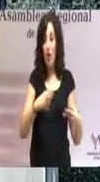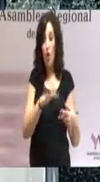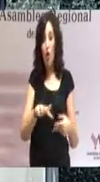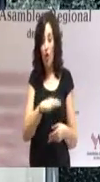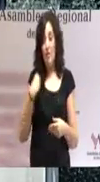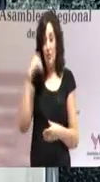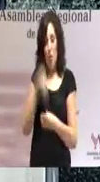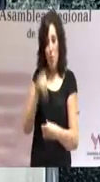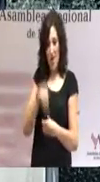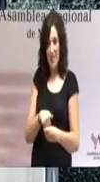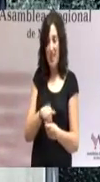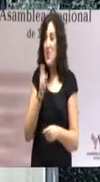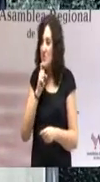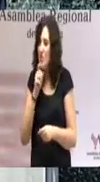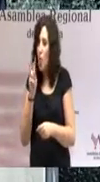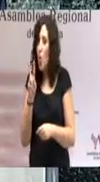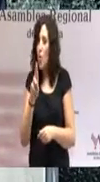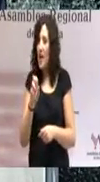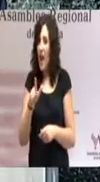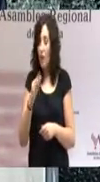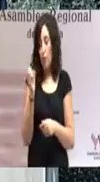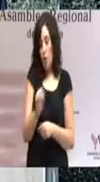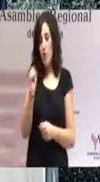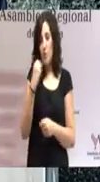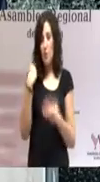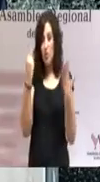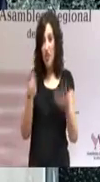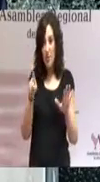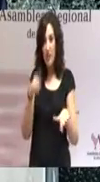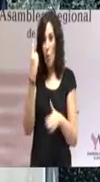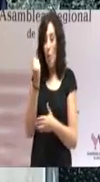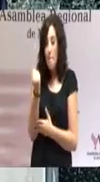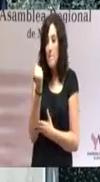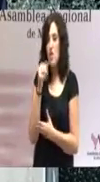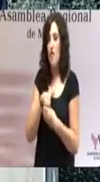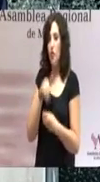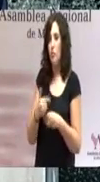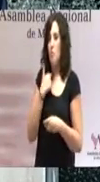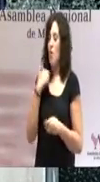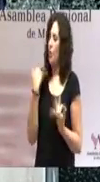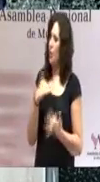señor Ruralguro, perder 1 millón de votos en 6 meses. Triste récord.